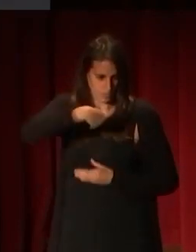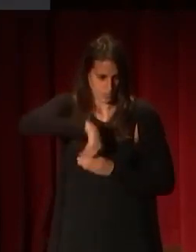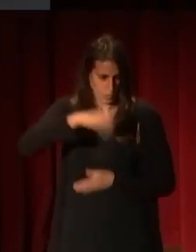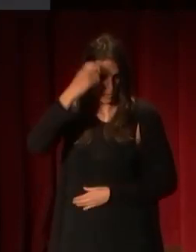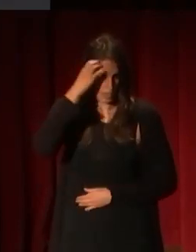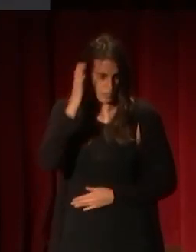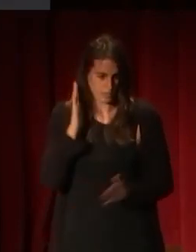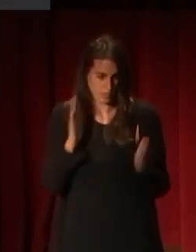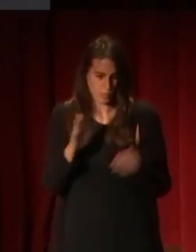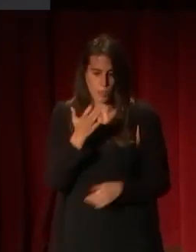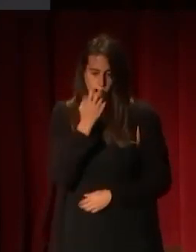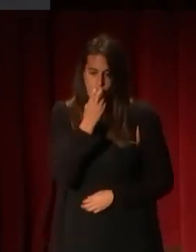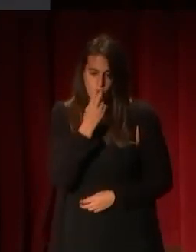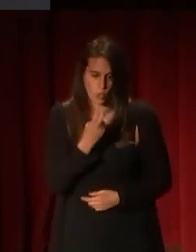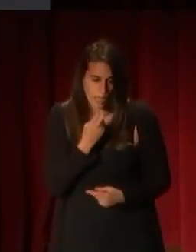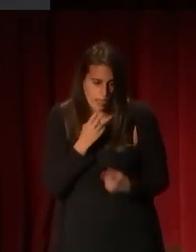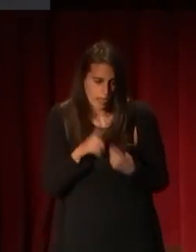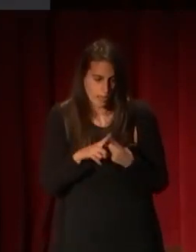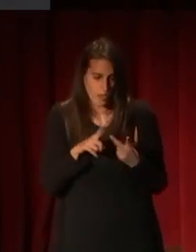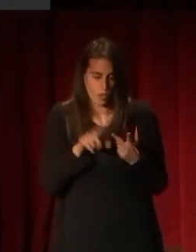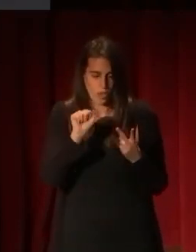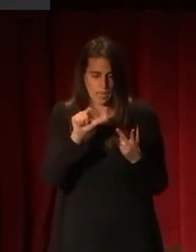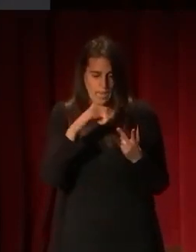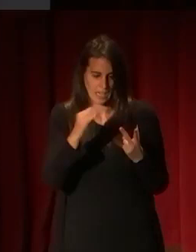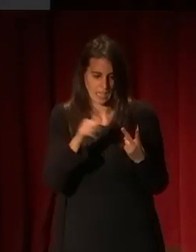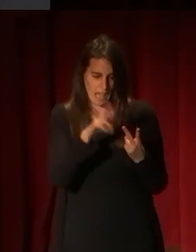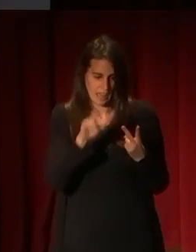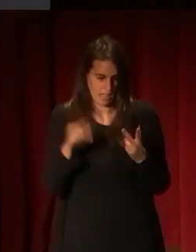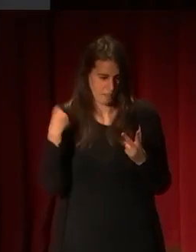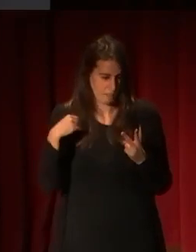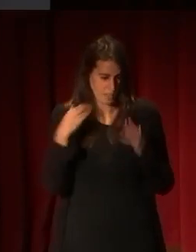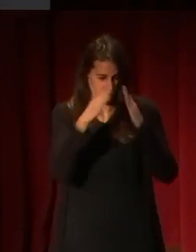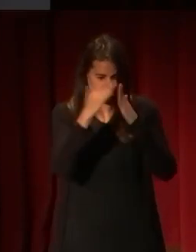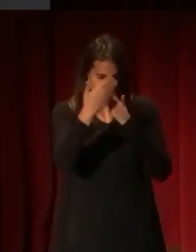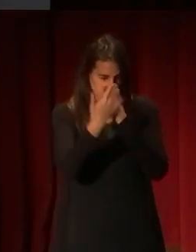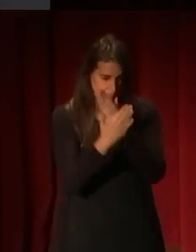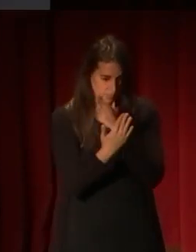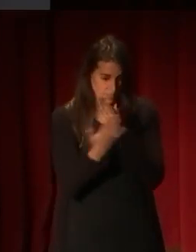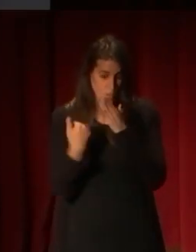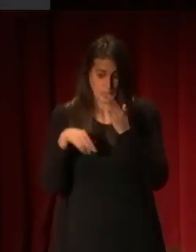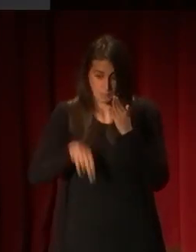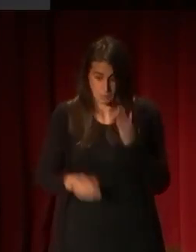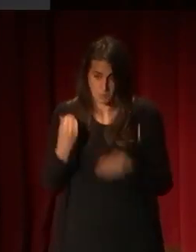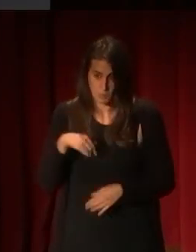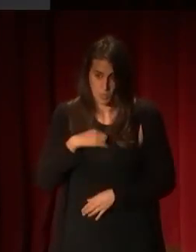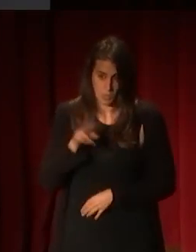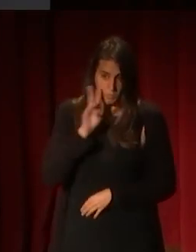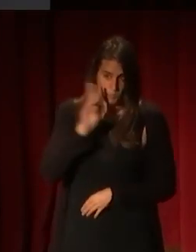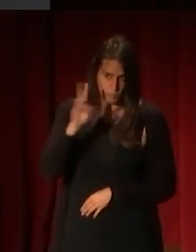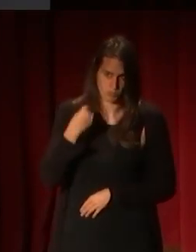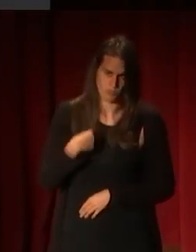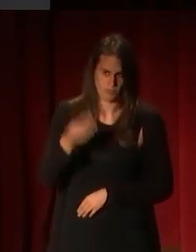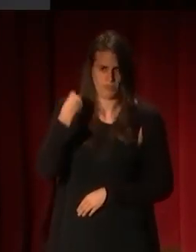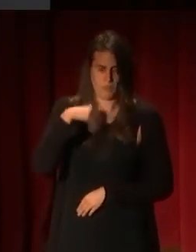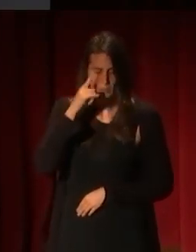me refiero al escorial o al alcázar real de madrid esos tejados de pizarra que nosotros él también nos parecen tan característicos